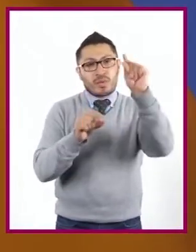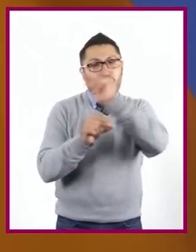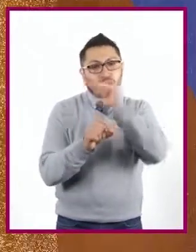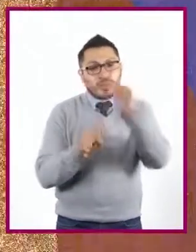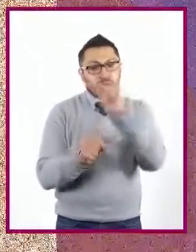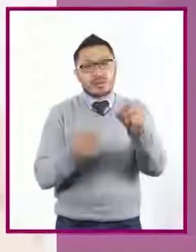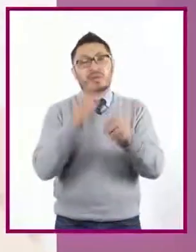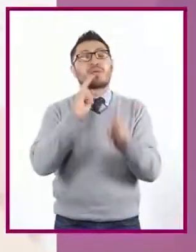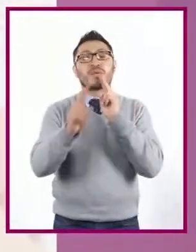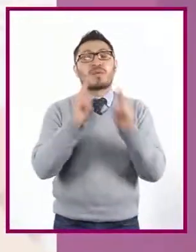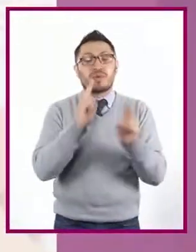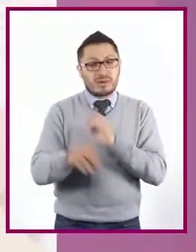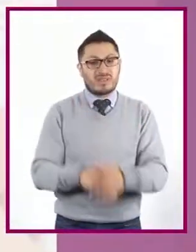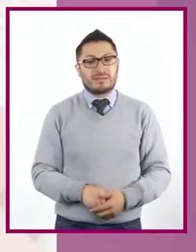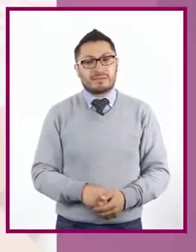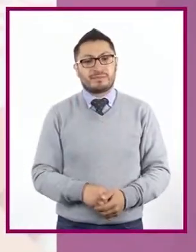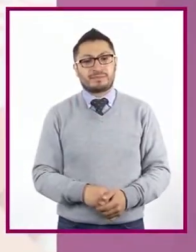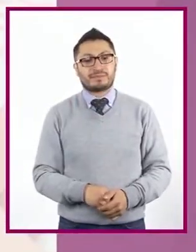la noticia.